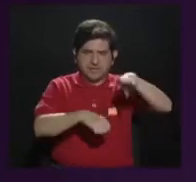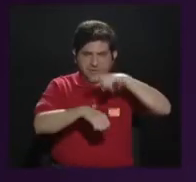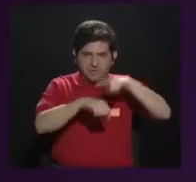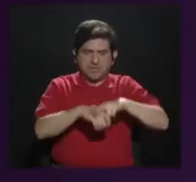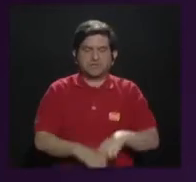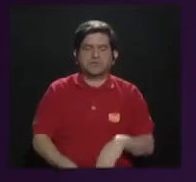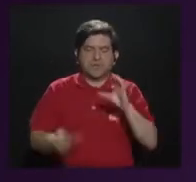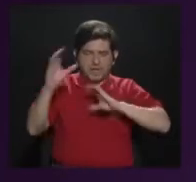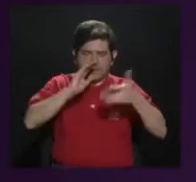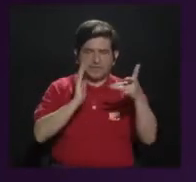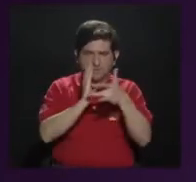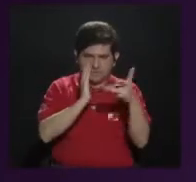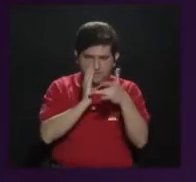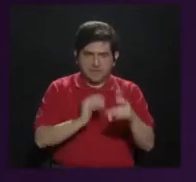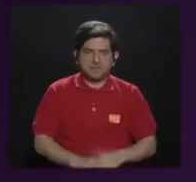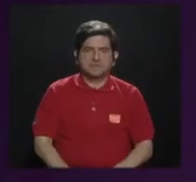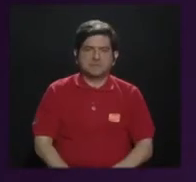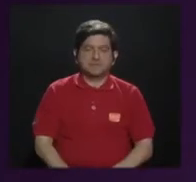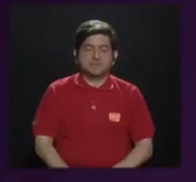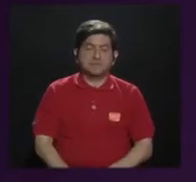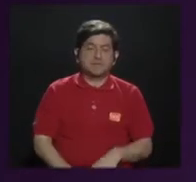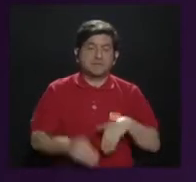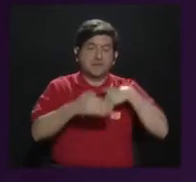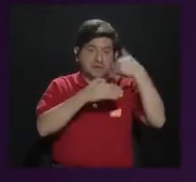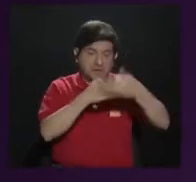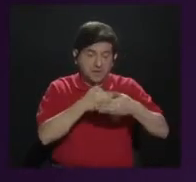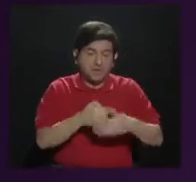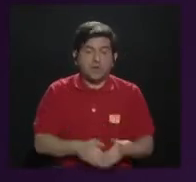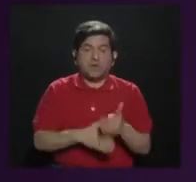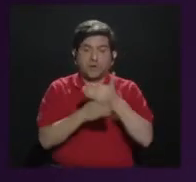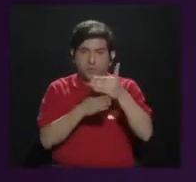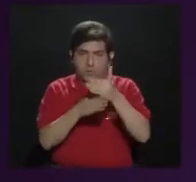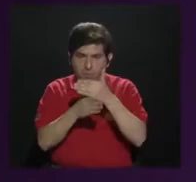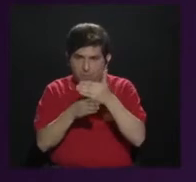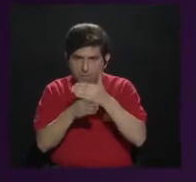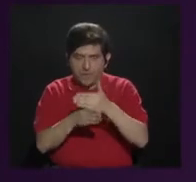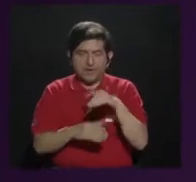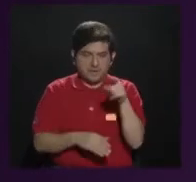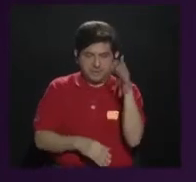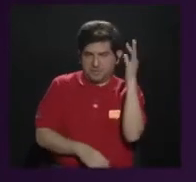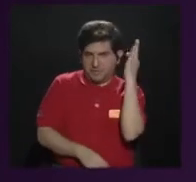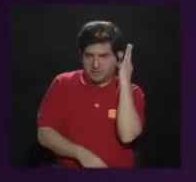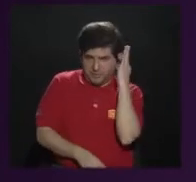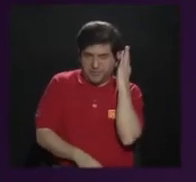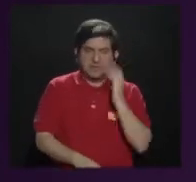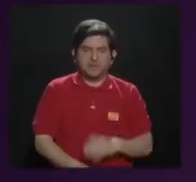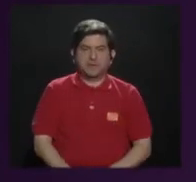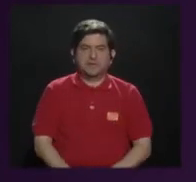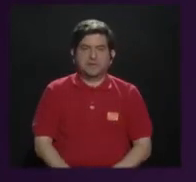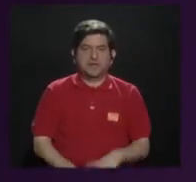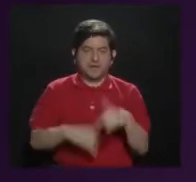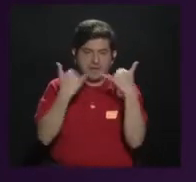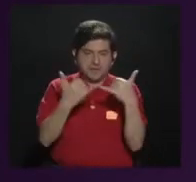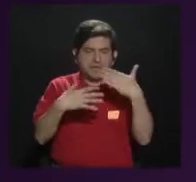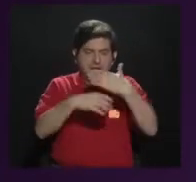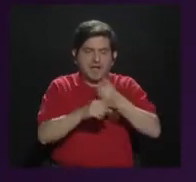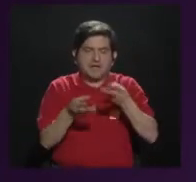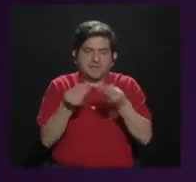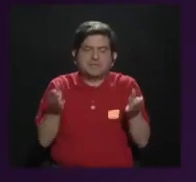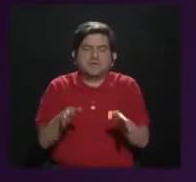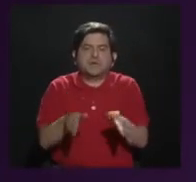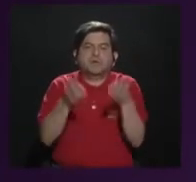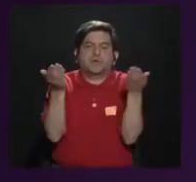los productos, y luego enseñarles a compartir con las señoras cómo hacer los